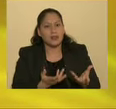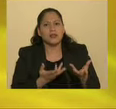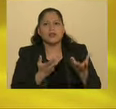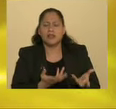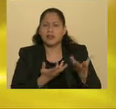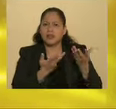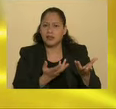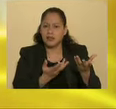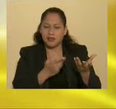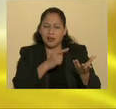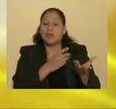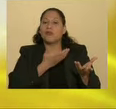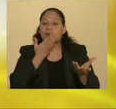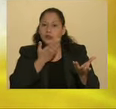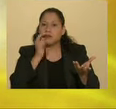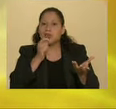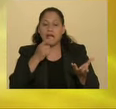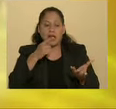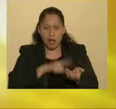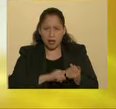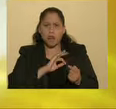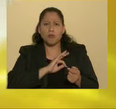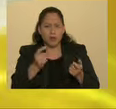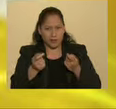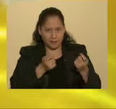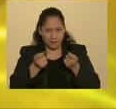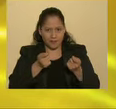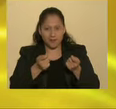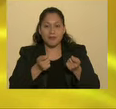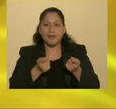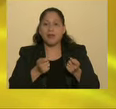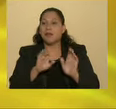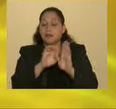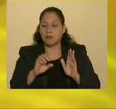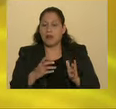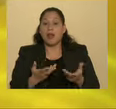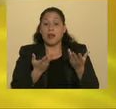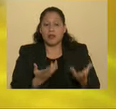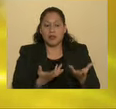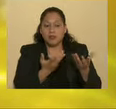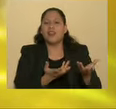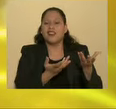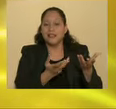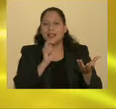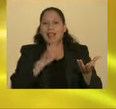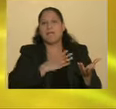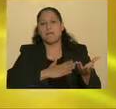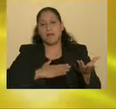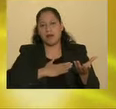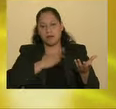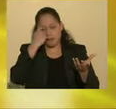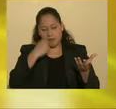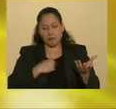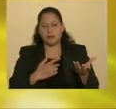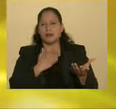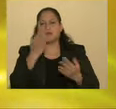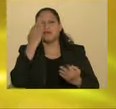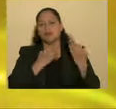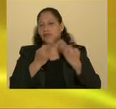deseo tiene una tendencia de control. ¿Cuál es esta? Que el deseo, si algo busca, es el placer emocional.